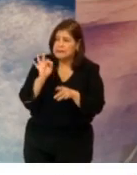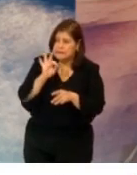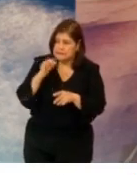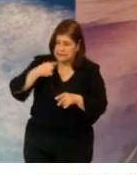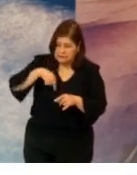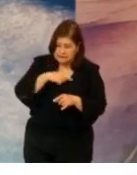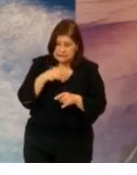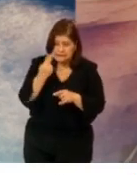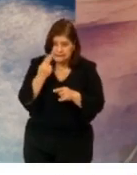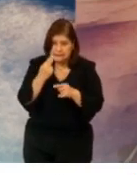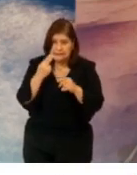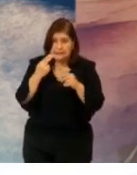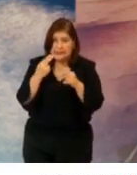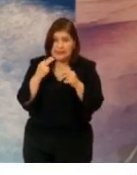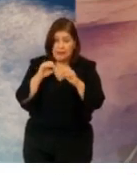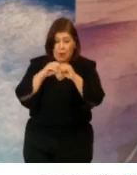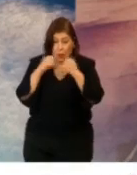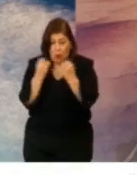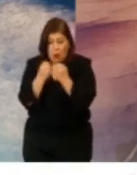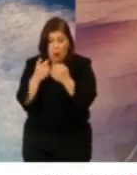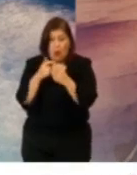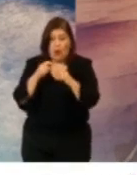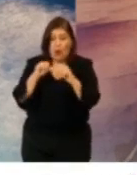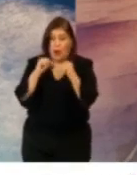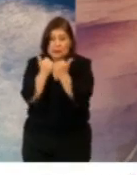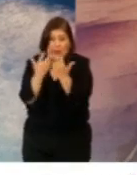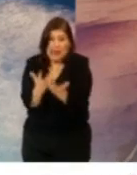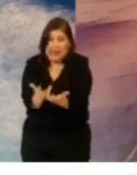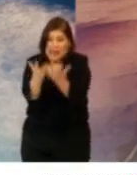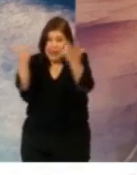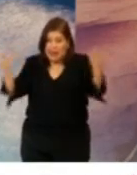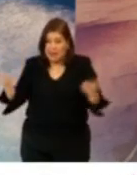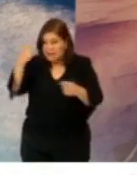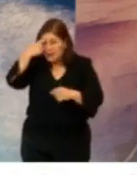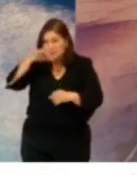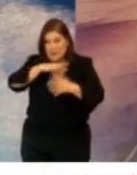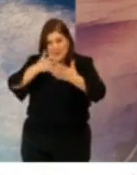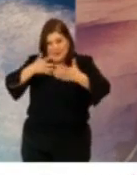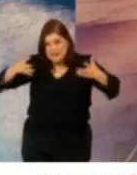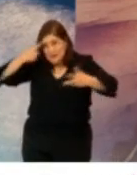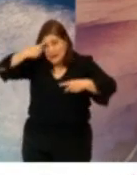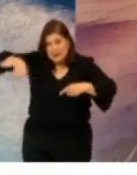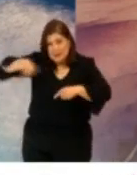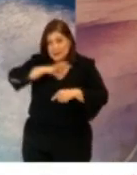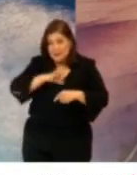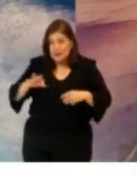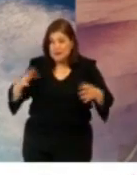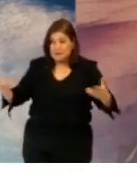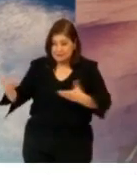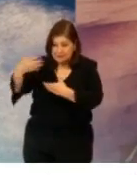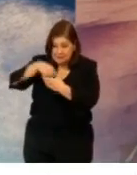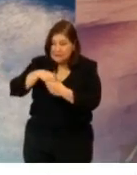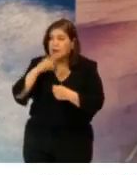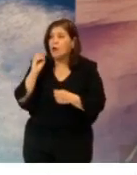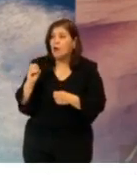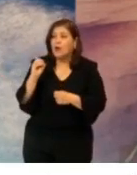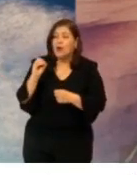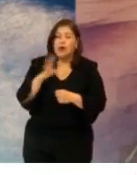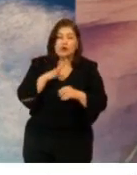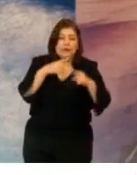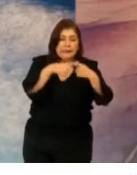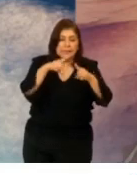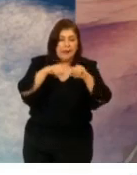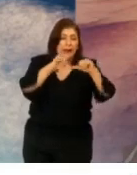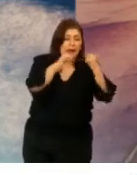necesitamos una organización grandotota que nos salve a nosotros, a todos los que estamos aquí presentes, o si todas estas